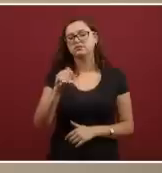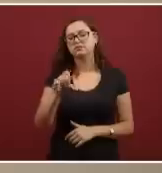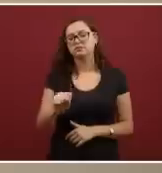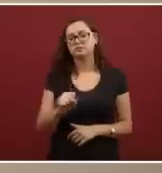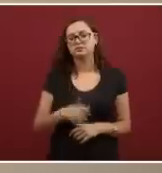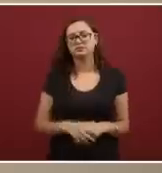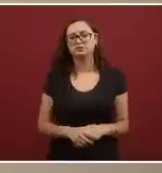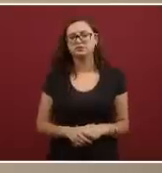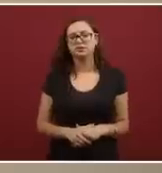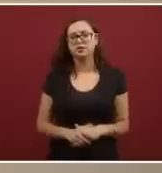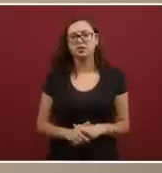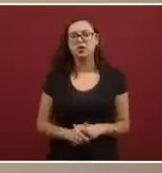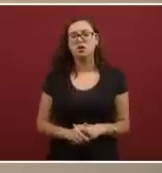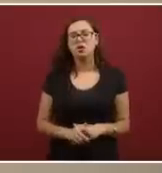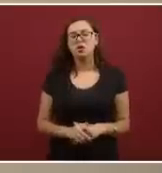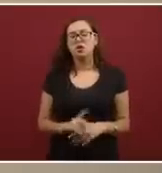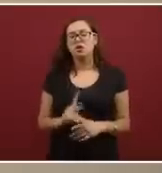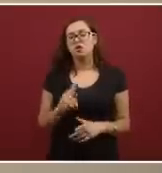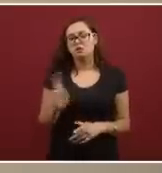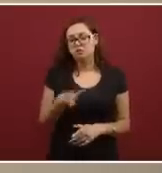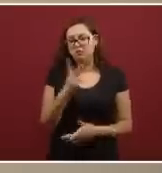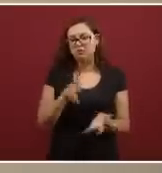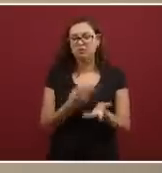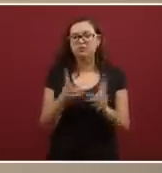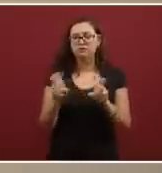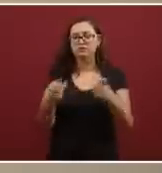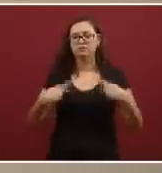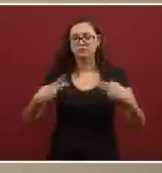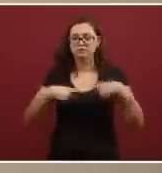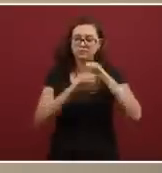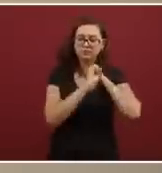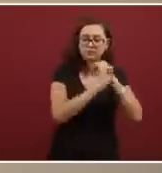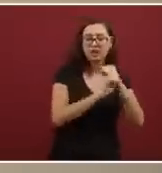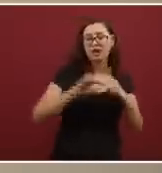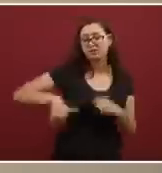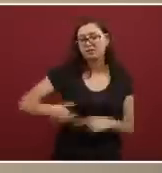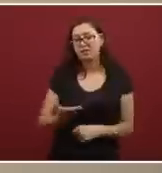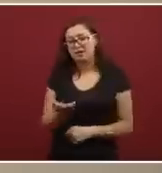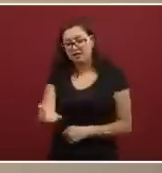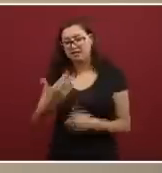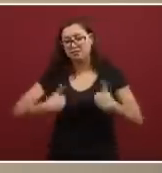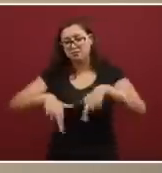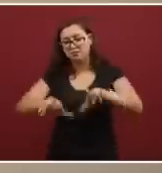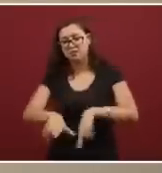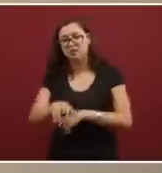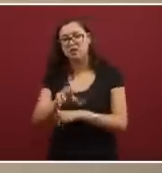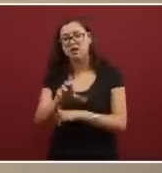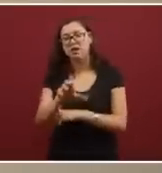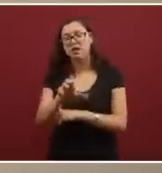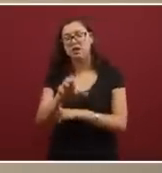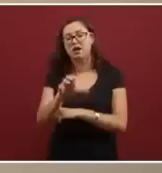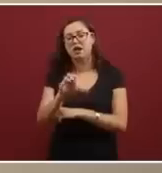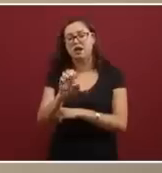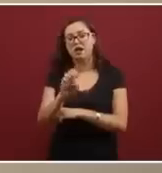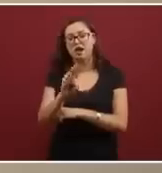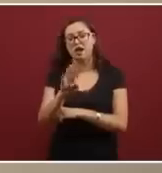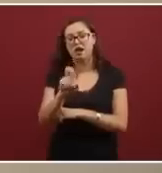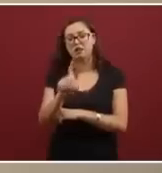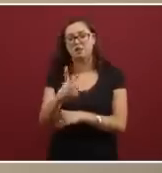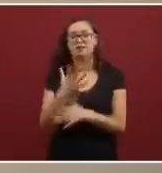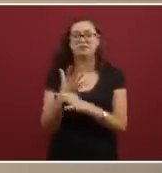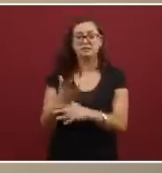tema de la lucha contra el tráfico de personas. Mencionó el canciller que el grueso de este